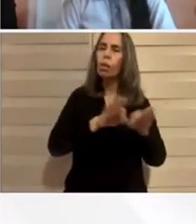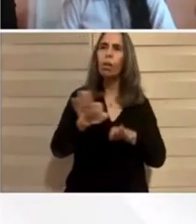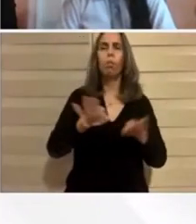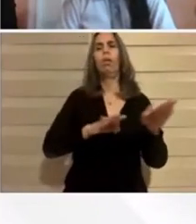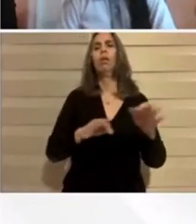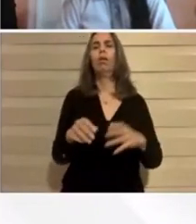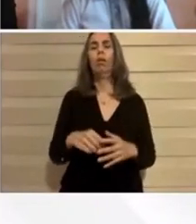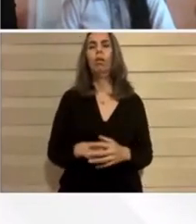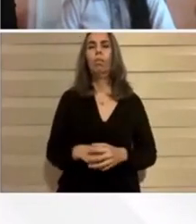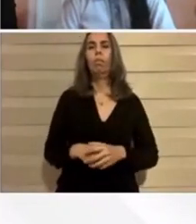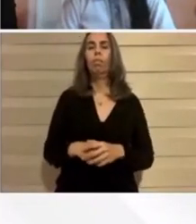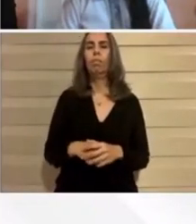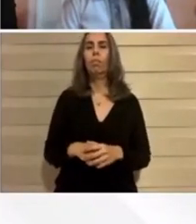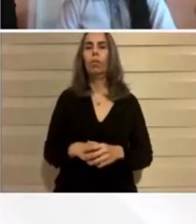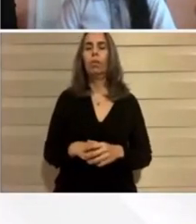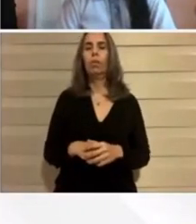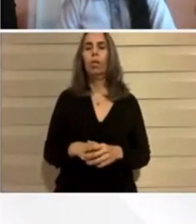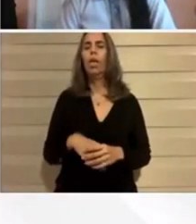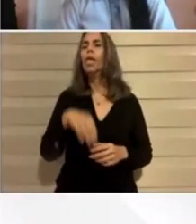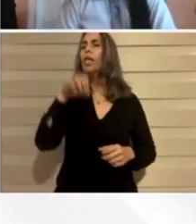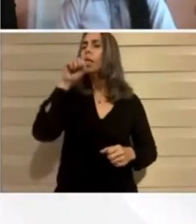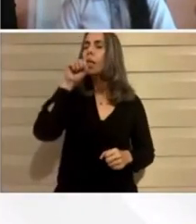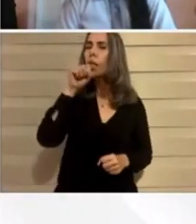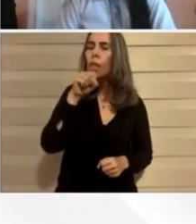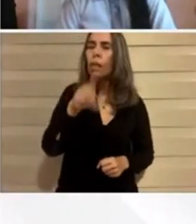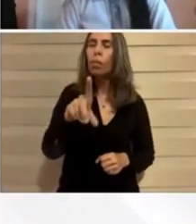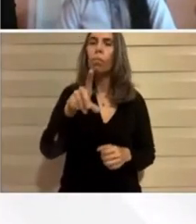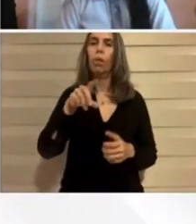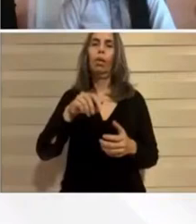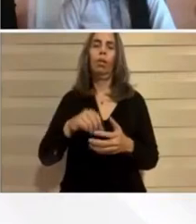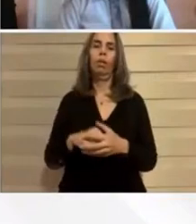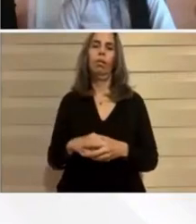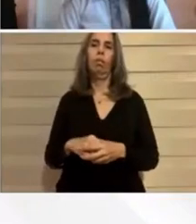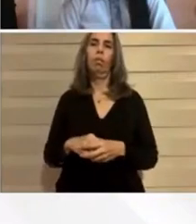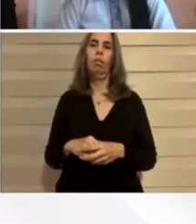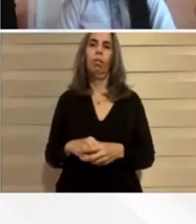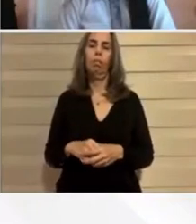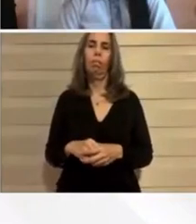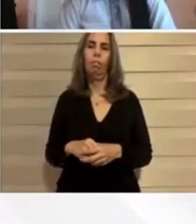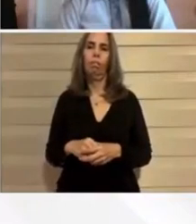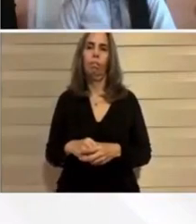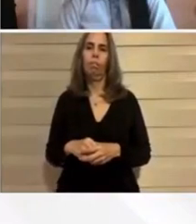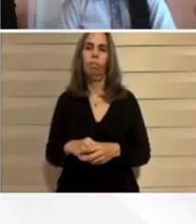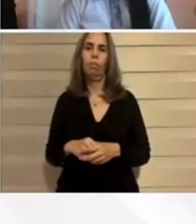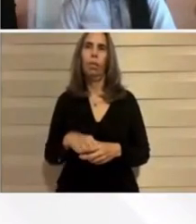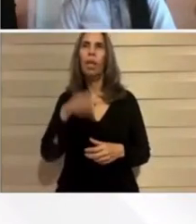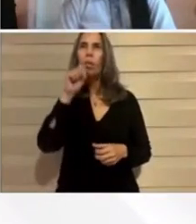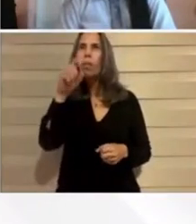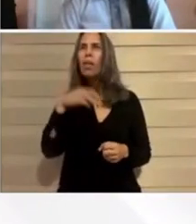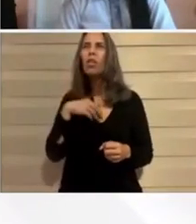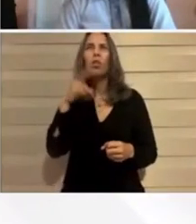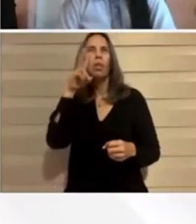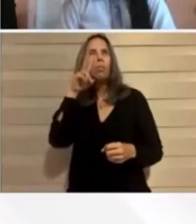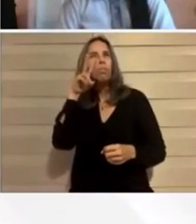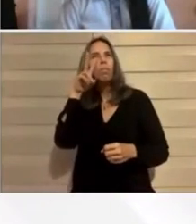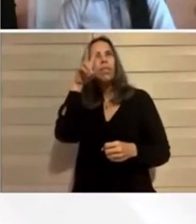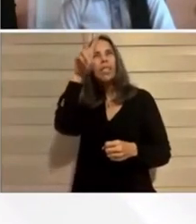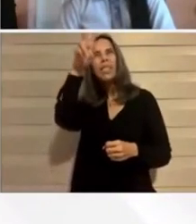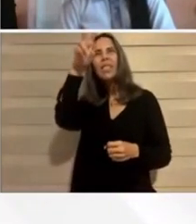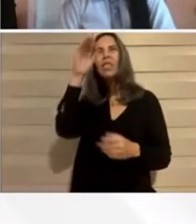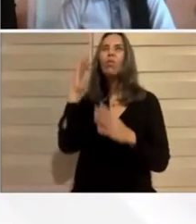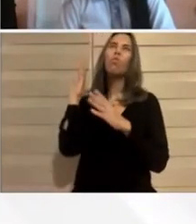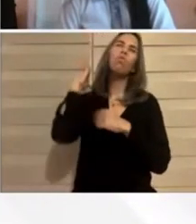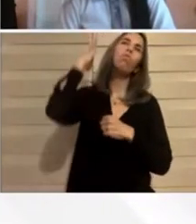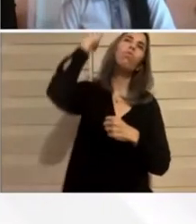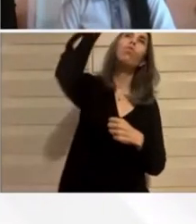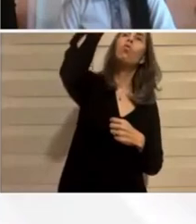potencial. También hice algo que era importante, mantener la mirada más allá. No quedarte con lo que